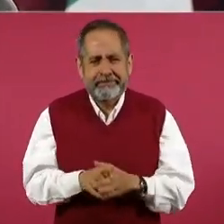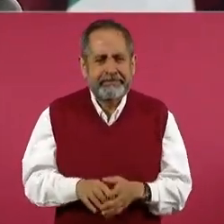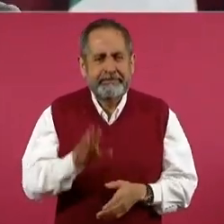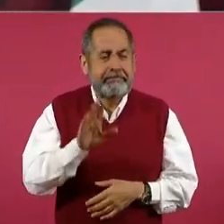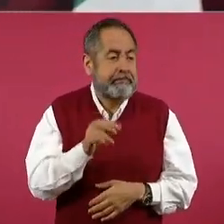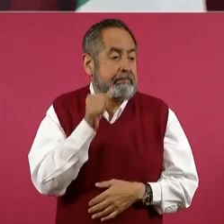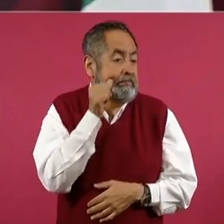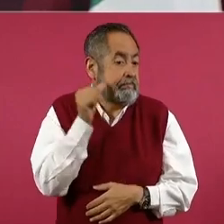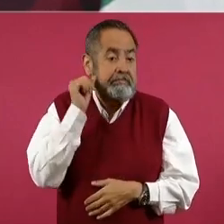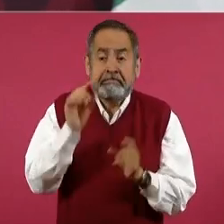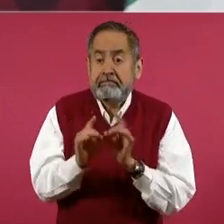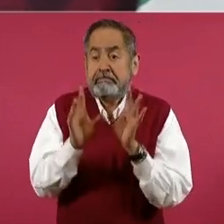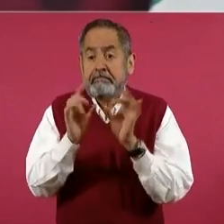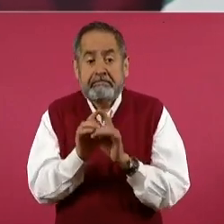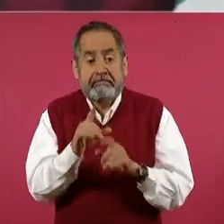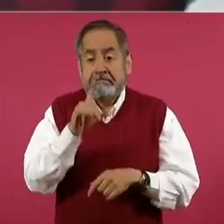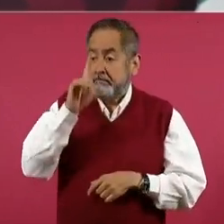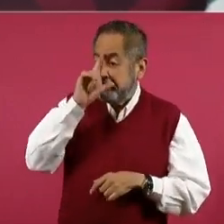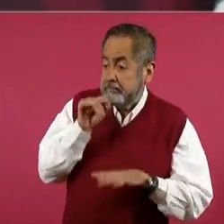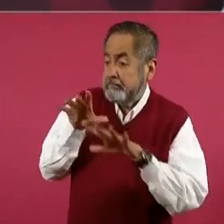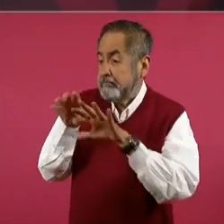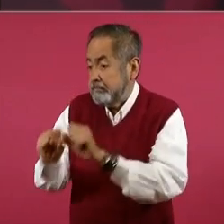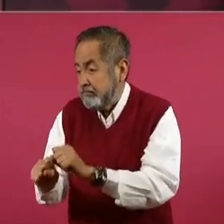ayer, antier.